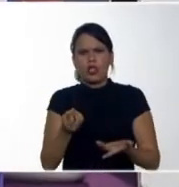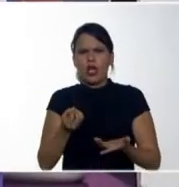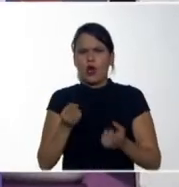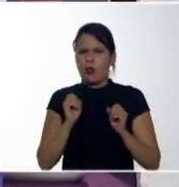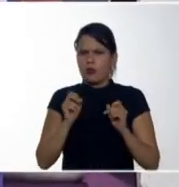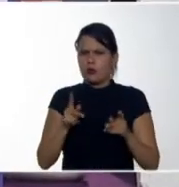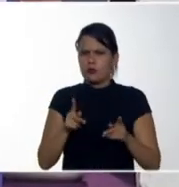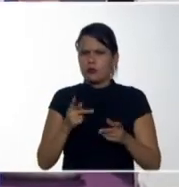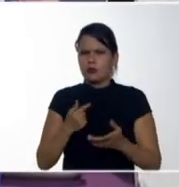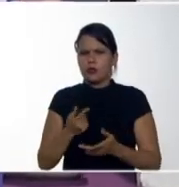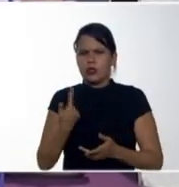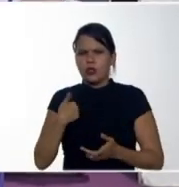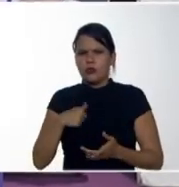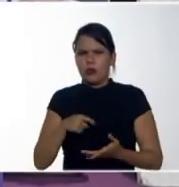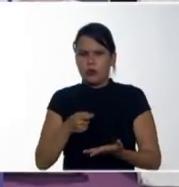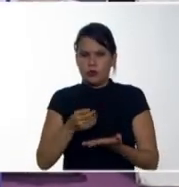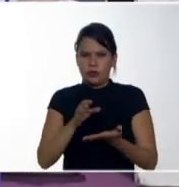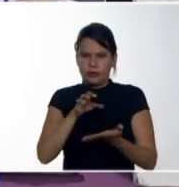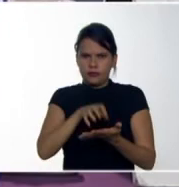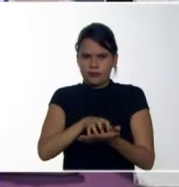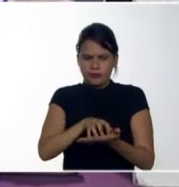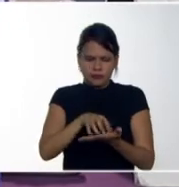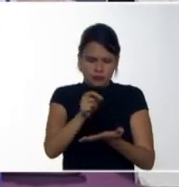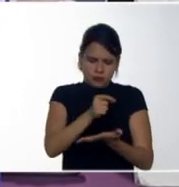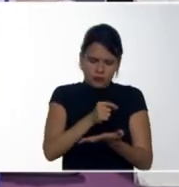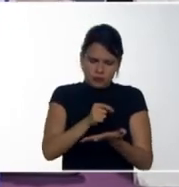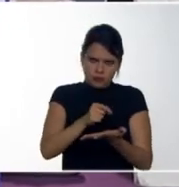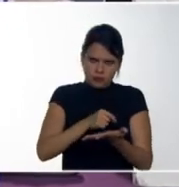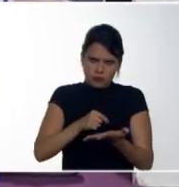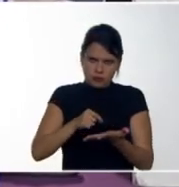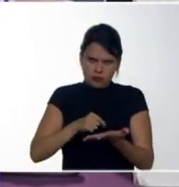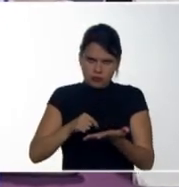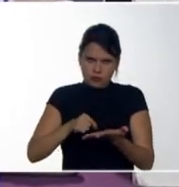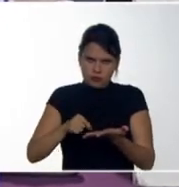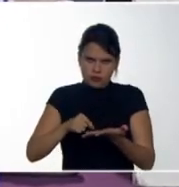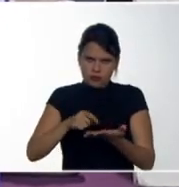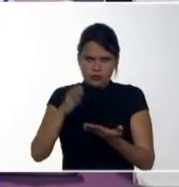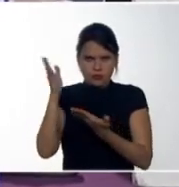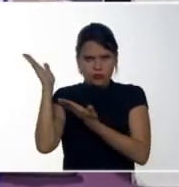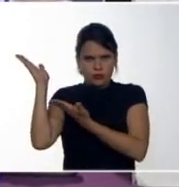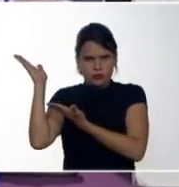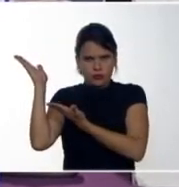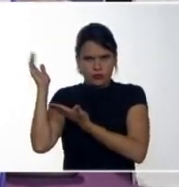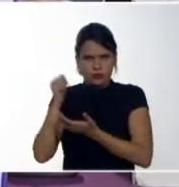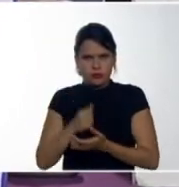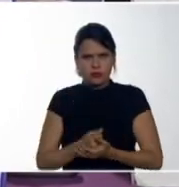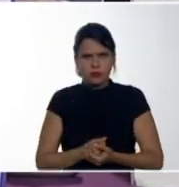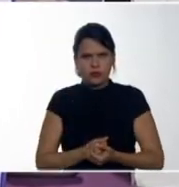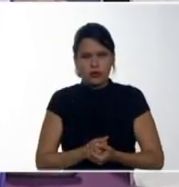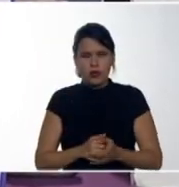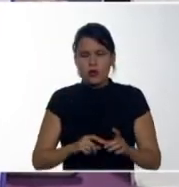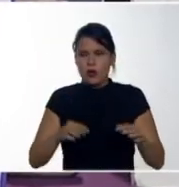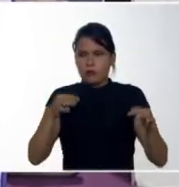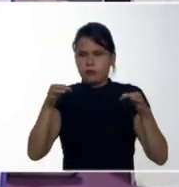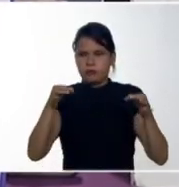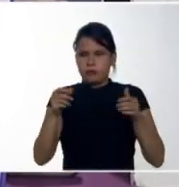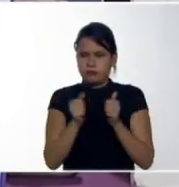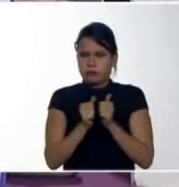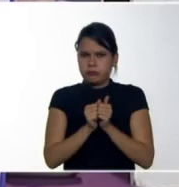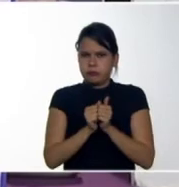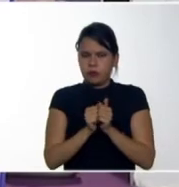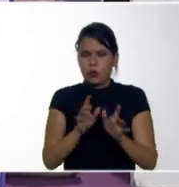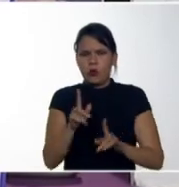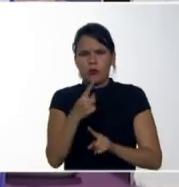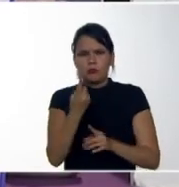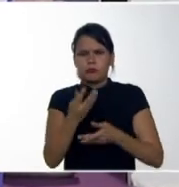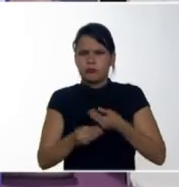oportunidades, tomamos una plantilla del mapa y lo colocamos en una cartulina. Una vez